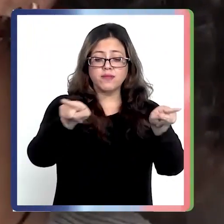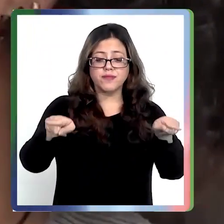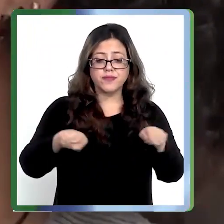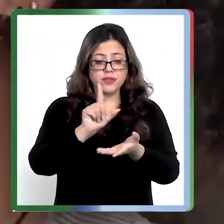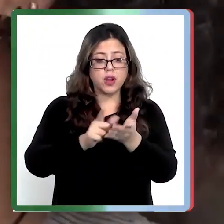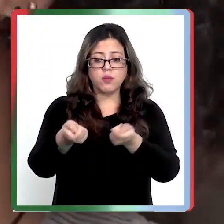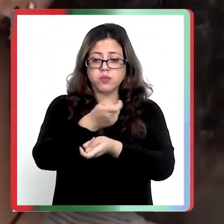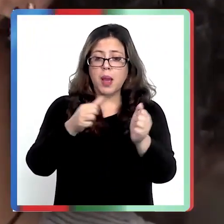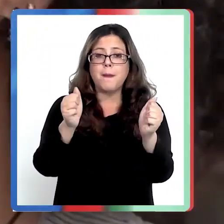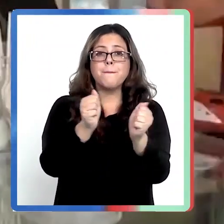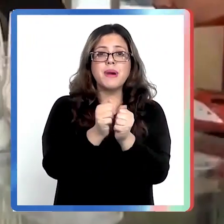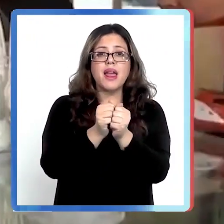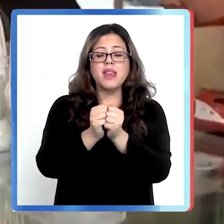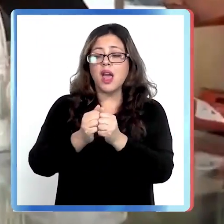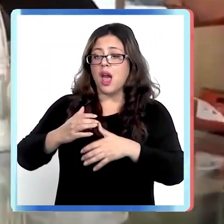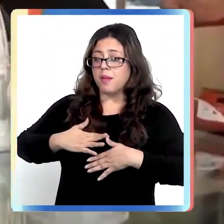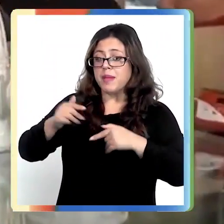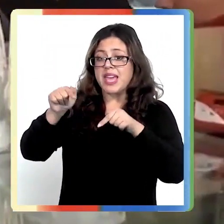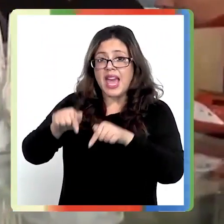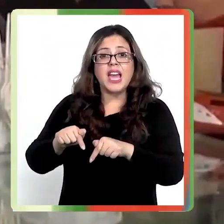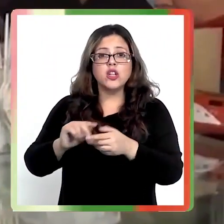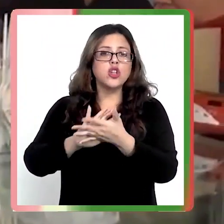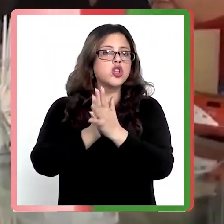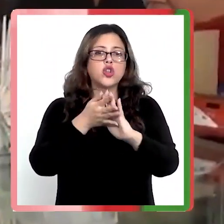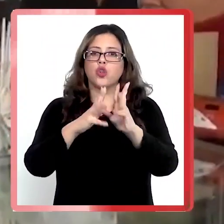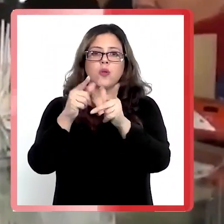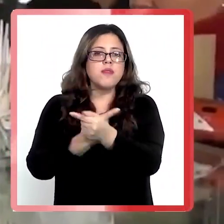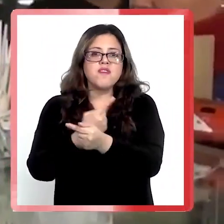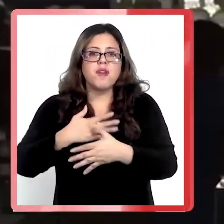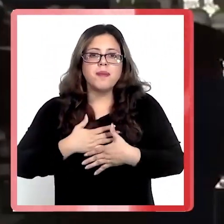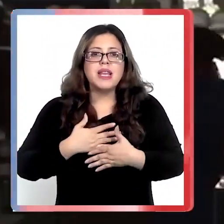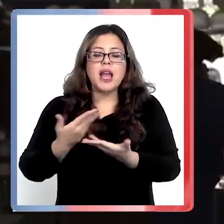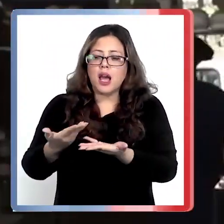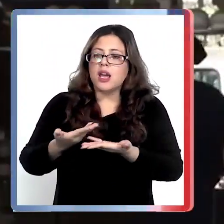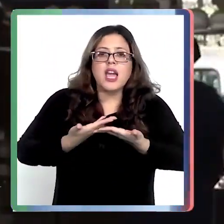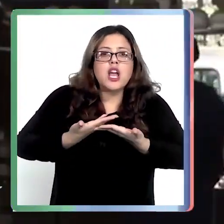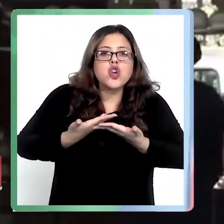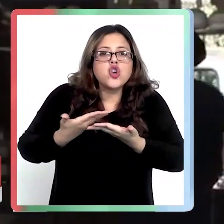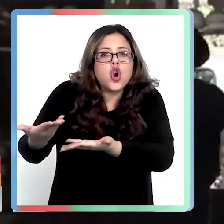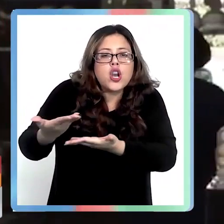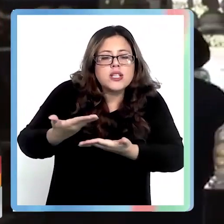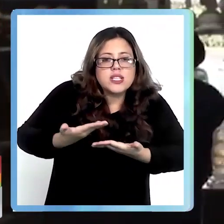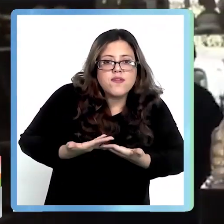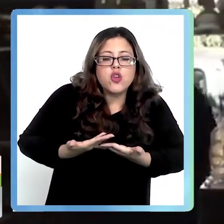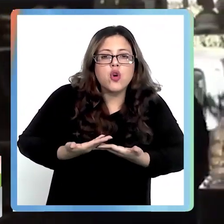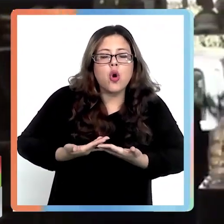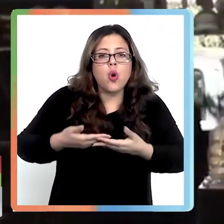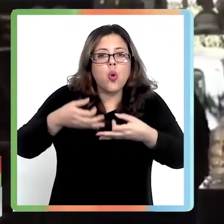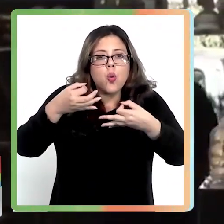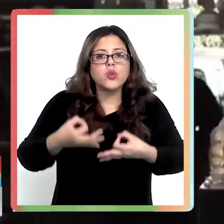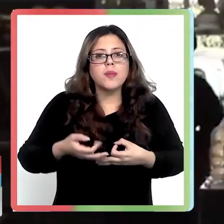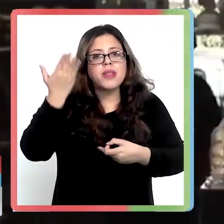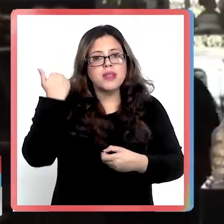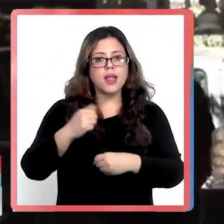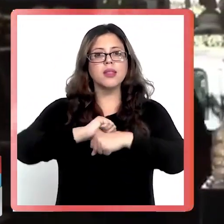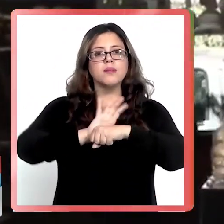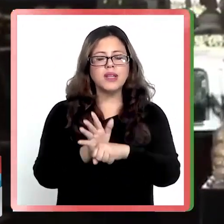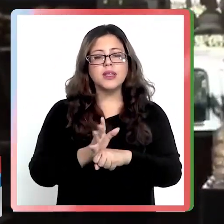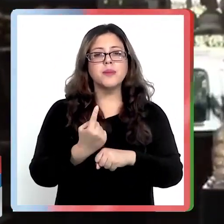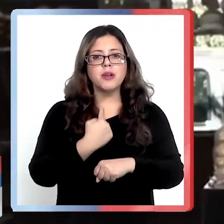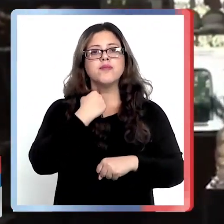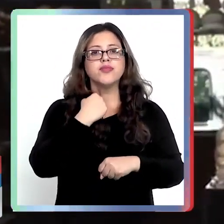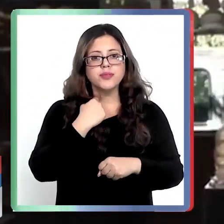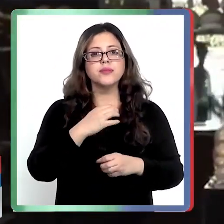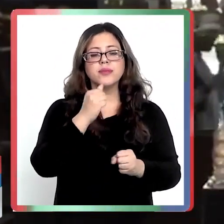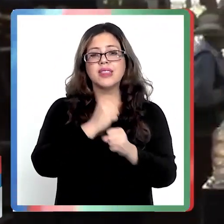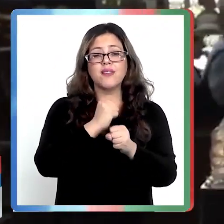una panadería. Para mí esta panadería lo es todo, es mi familia, nos recibió cuando caímos en pandemia,